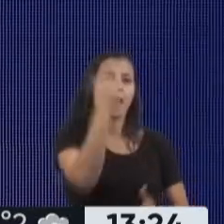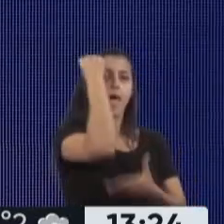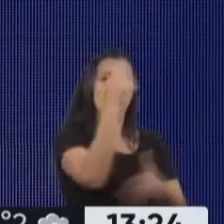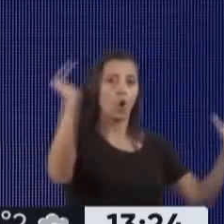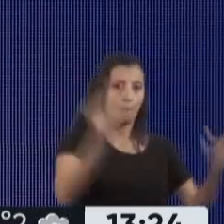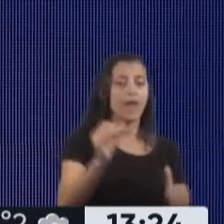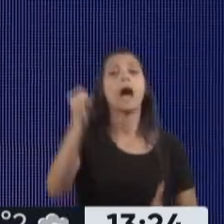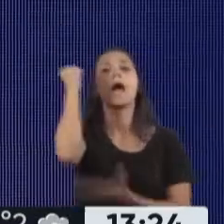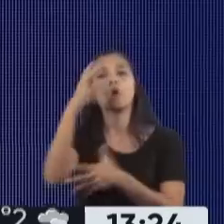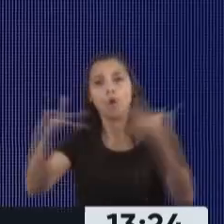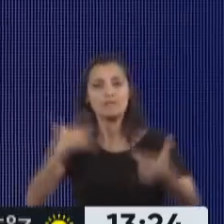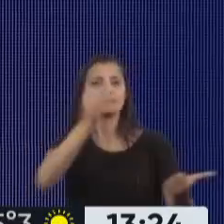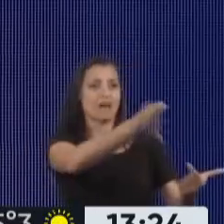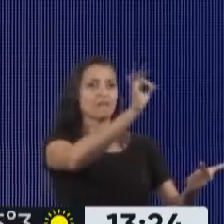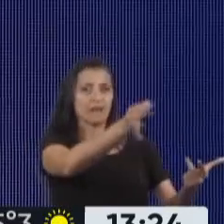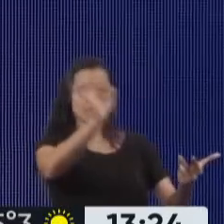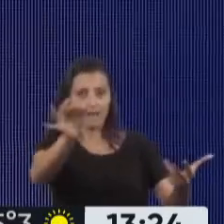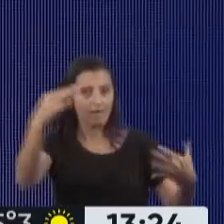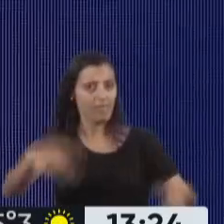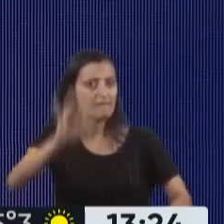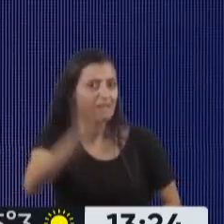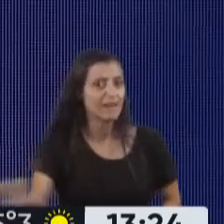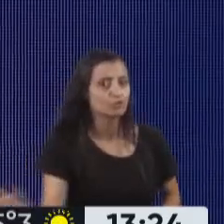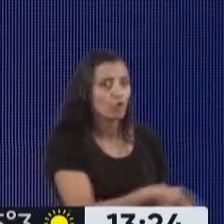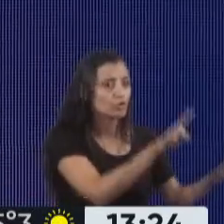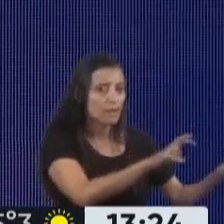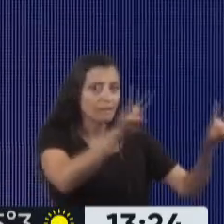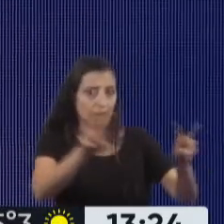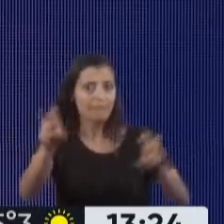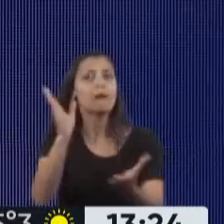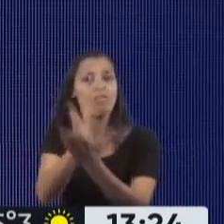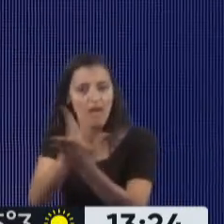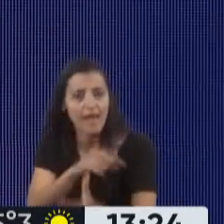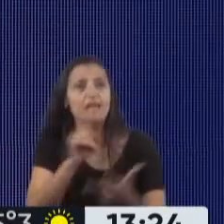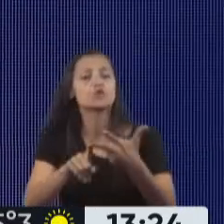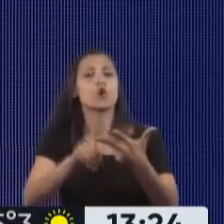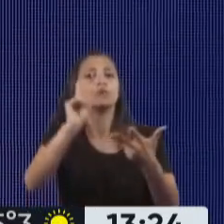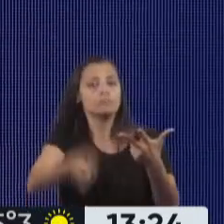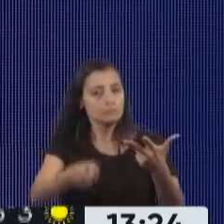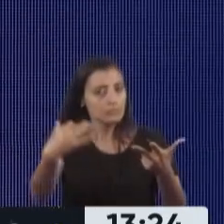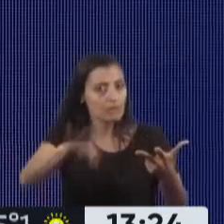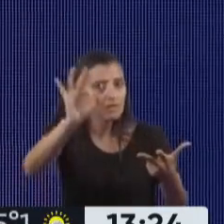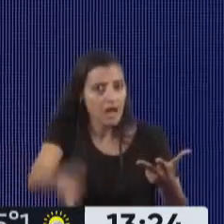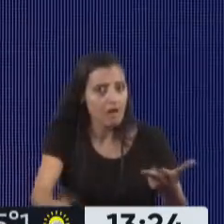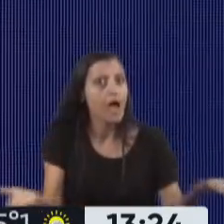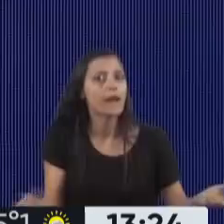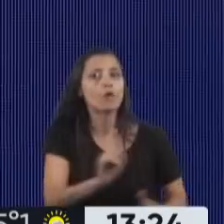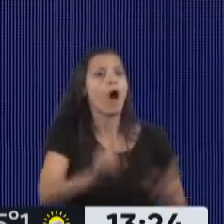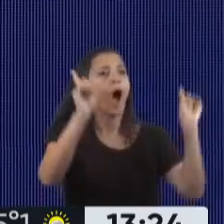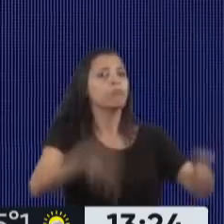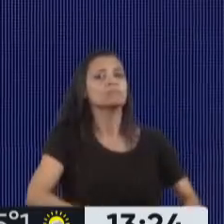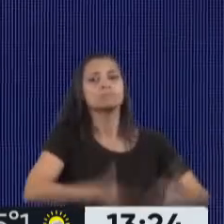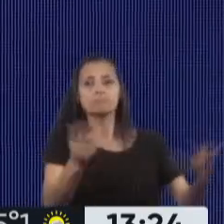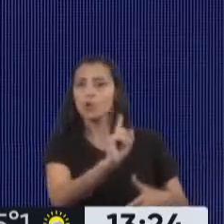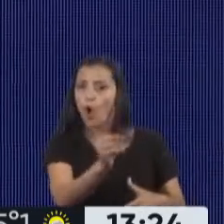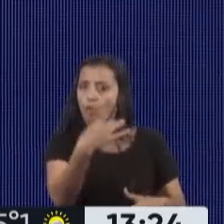tener que saber de macro, van a tener que saber de Law and Economics, van a tener que saber de derecho, van a tener que saber también de finanzas